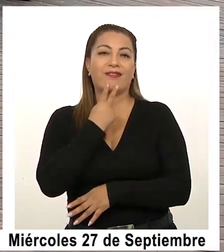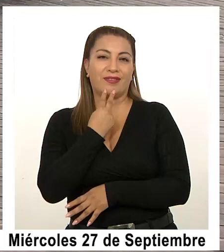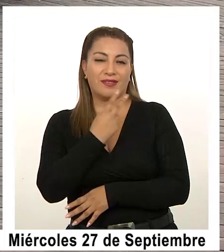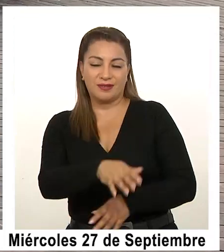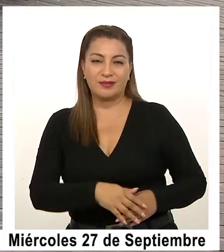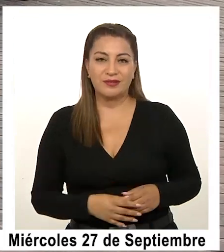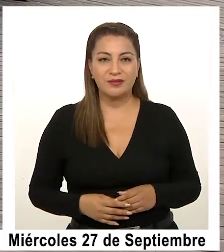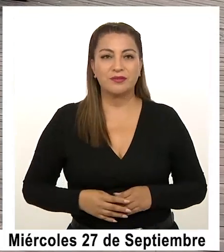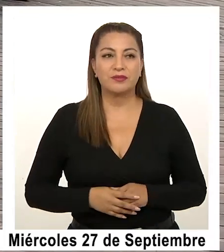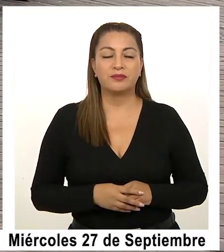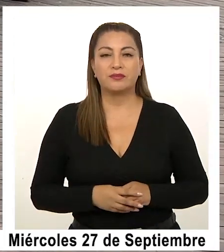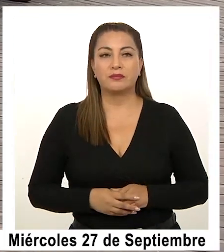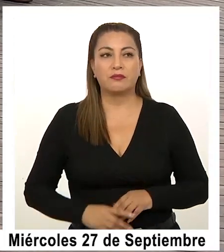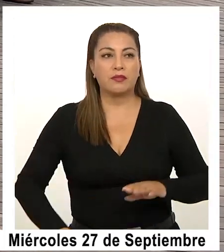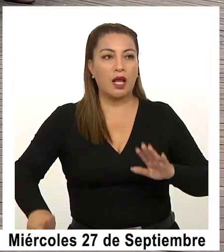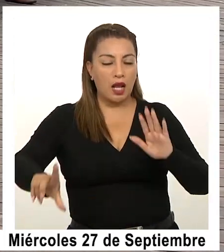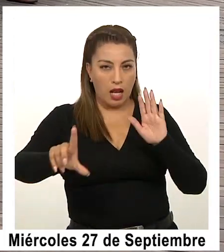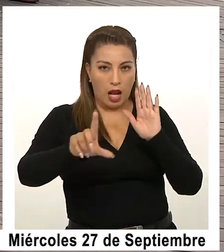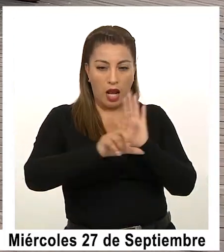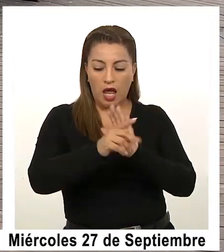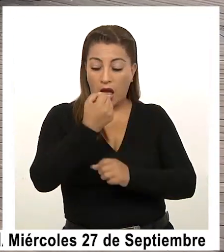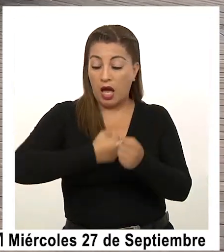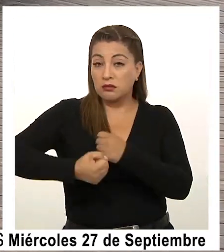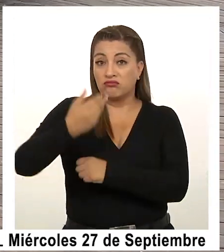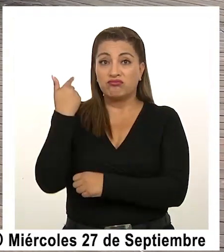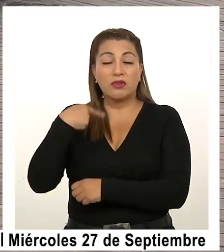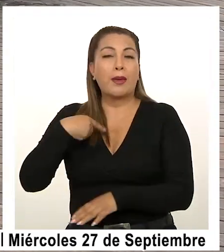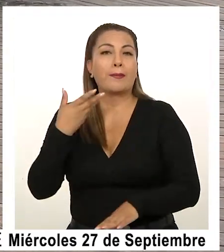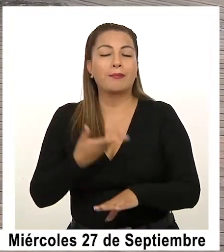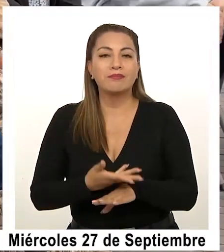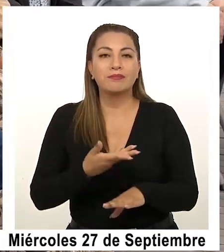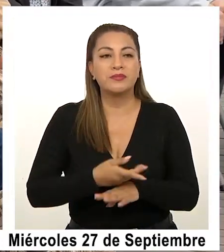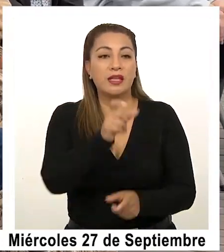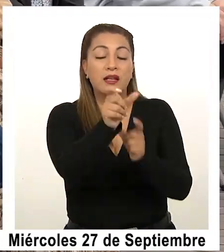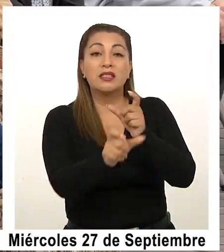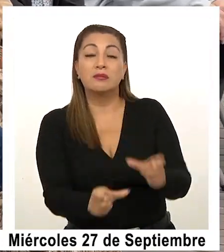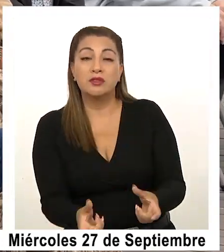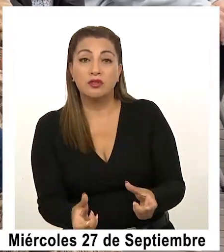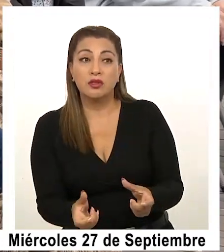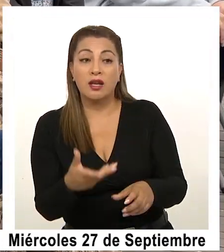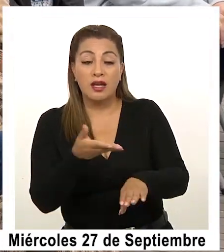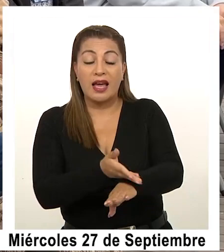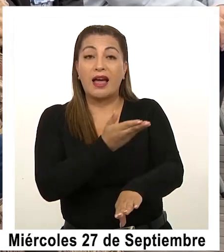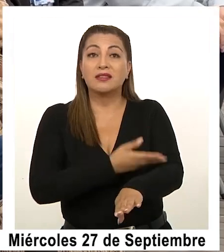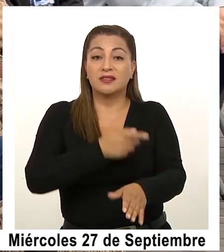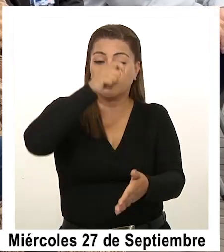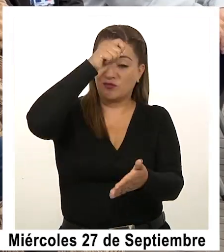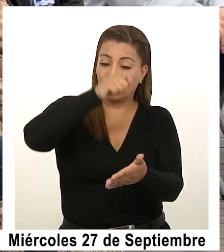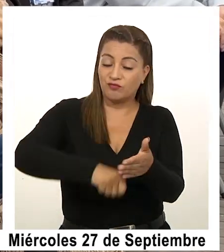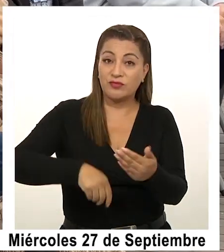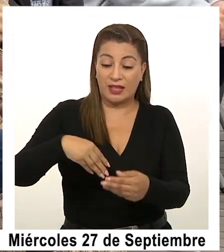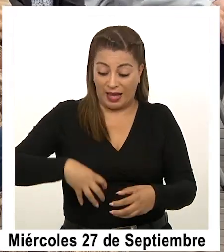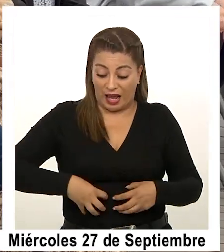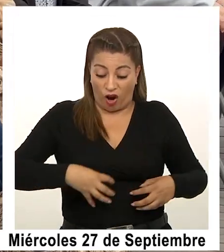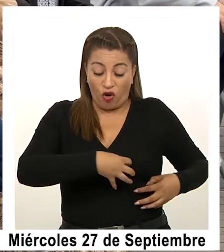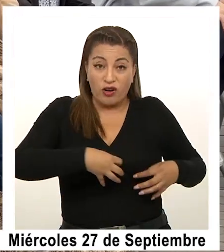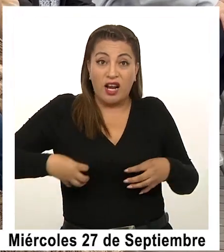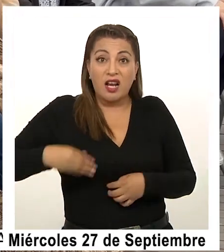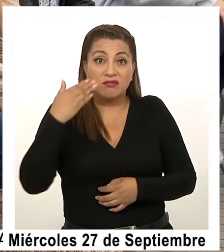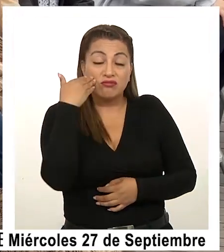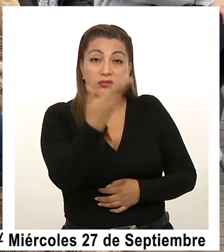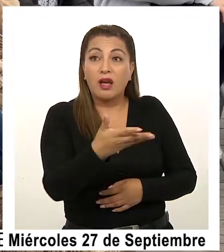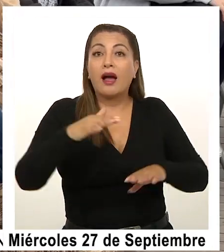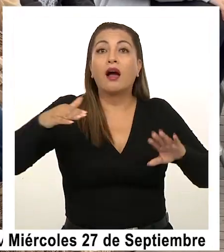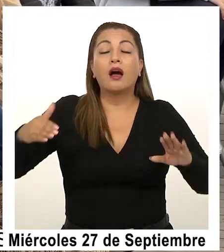dije. La ley, hasta hace algunos años, solicitaba a las personas que se inscribieran como donantes, pero